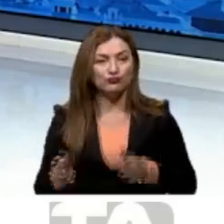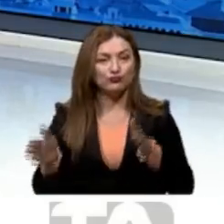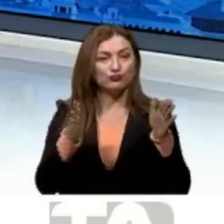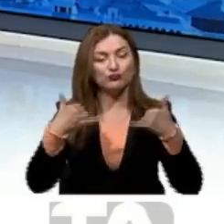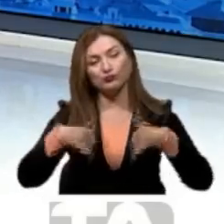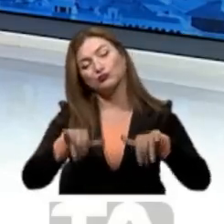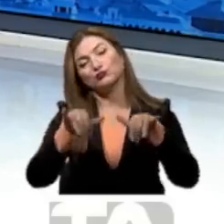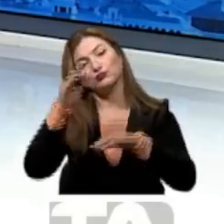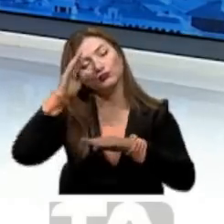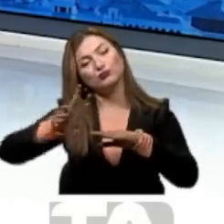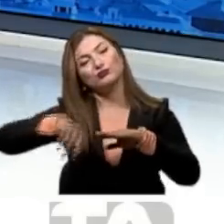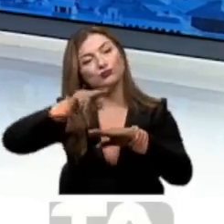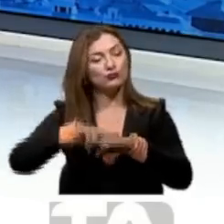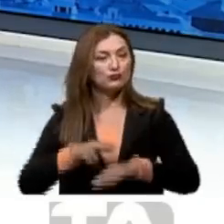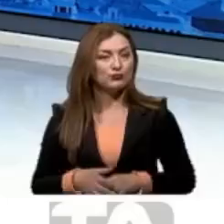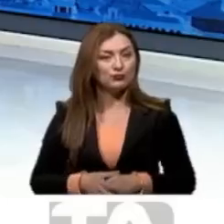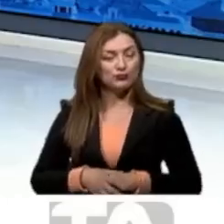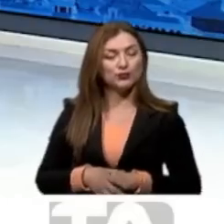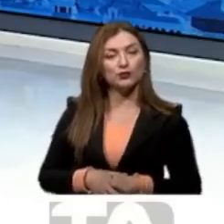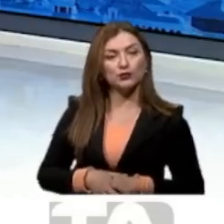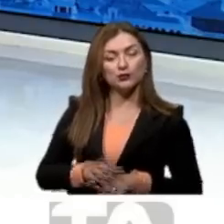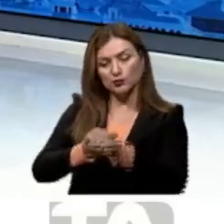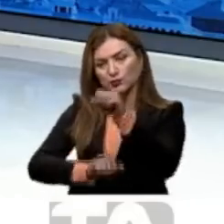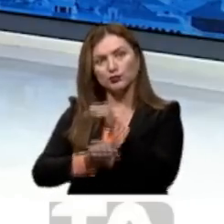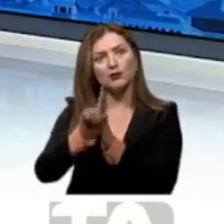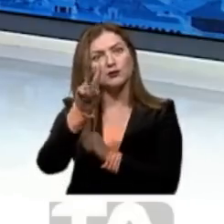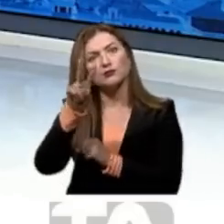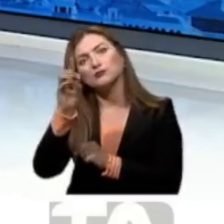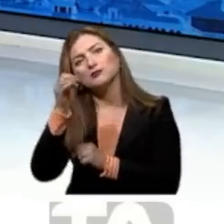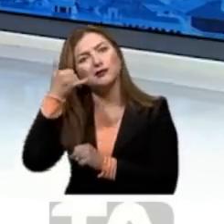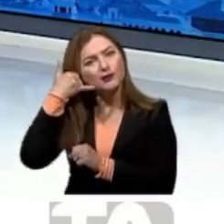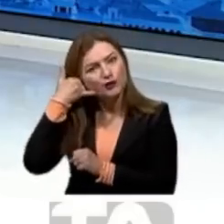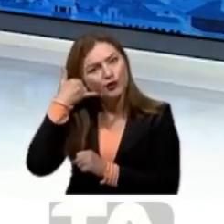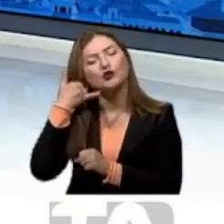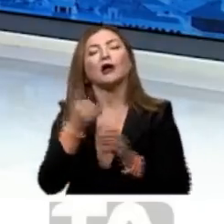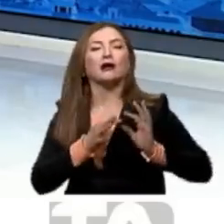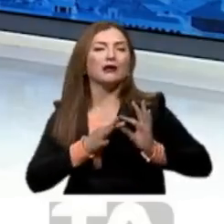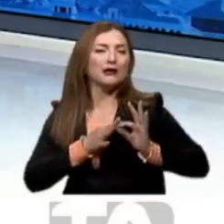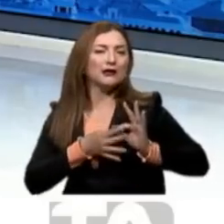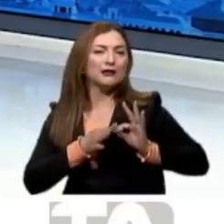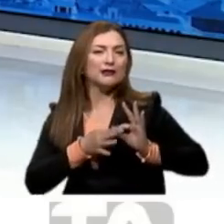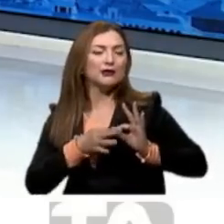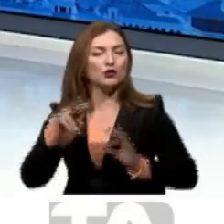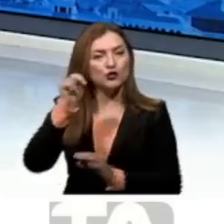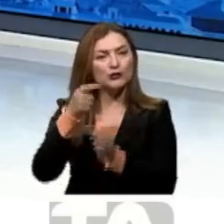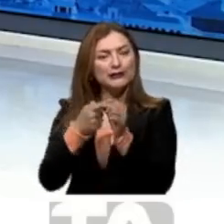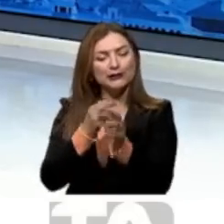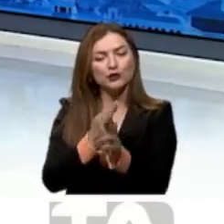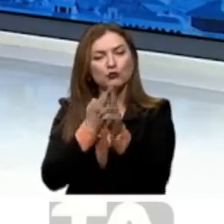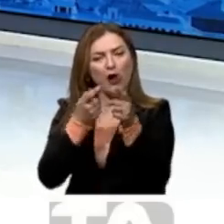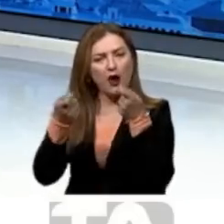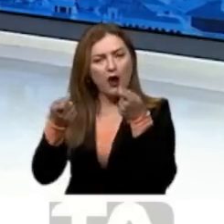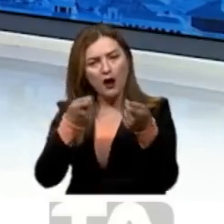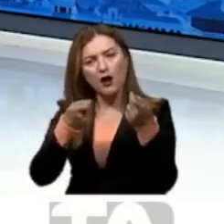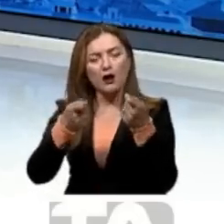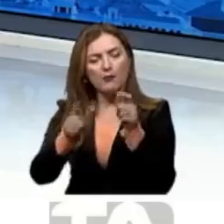a continuar. La Policía Nacional decomisó más de 120 celulares en el sector de Calderón, en el norte de Quito. Como resultado del